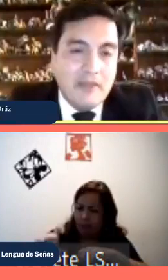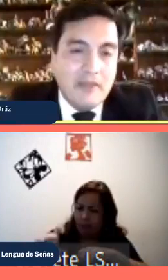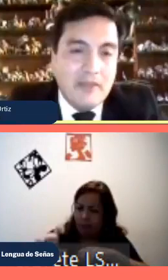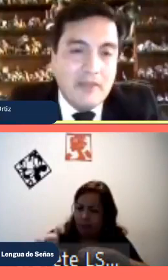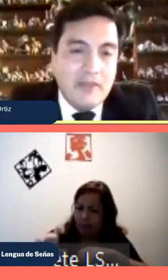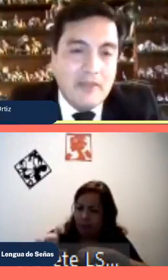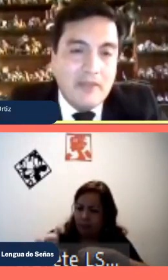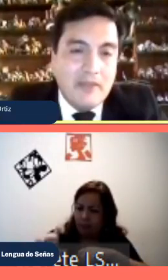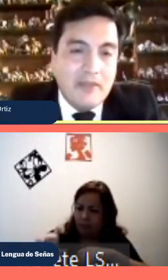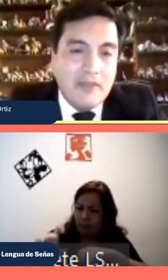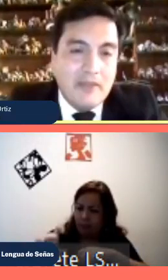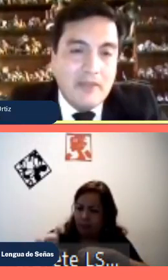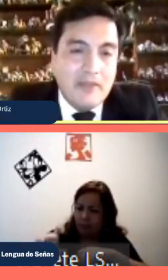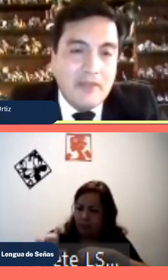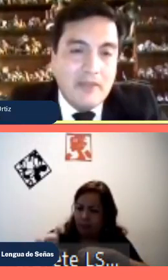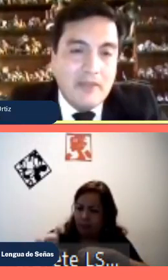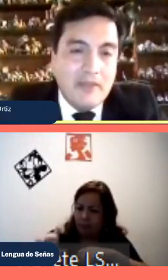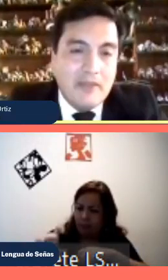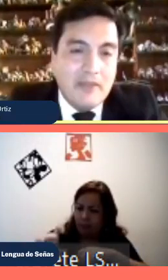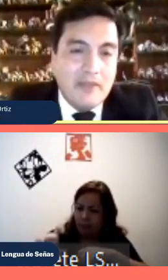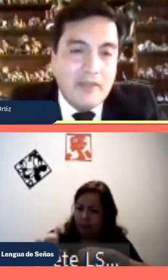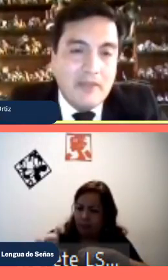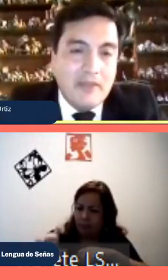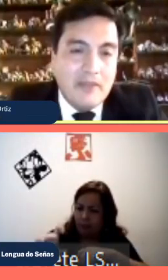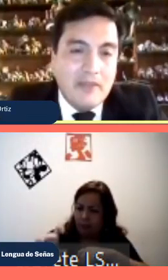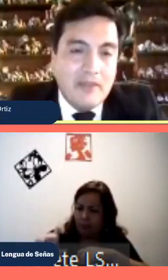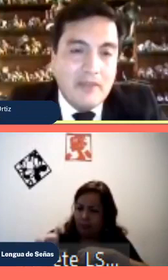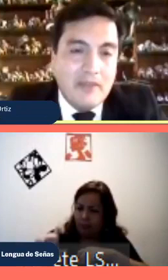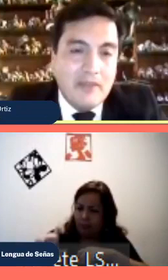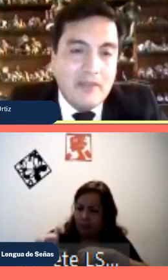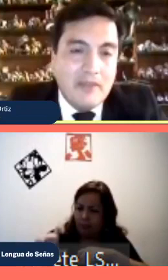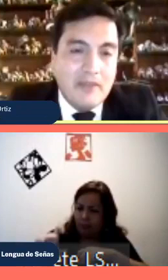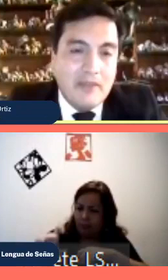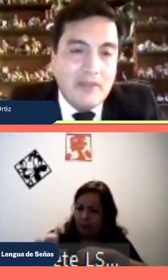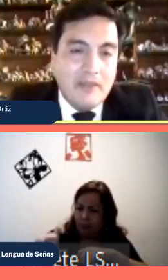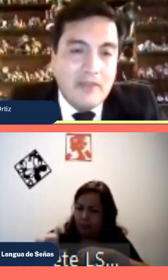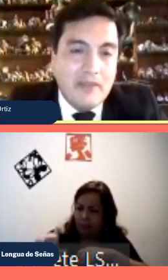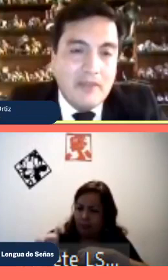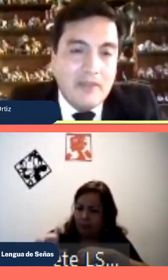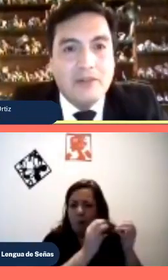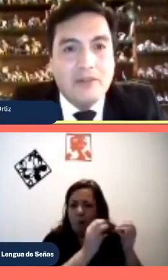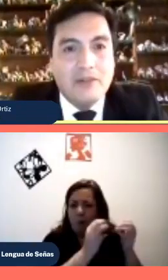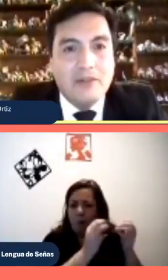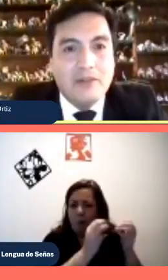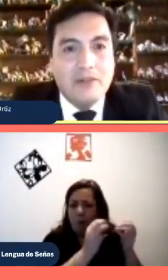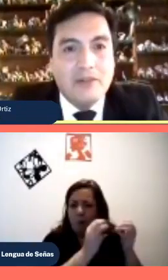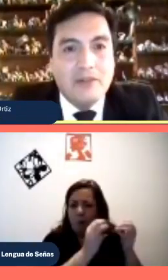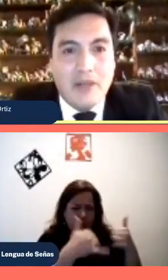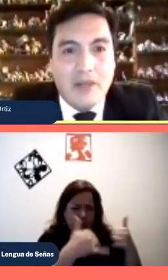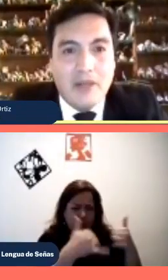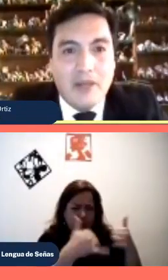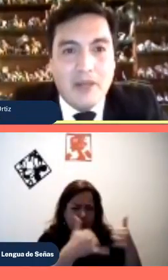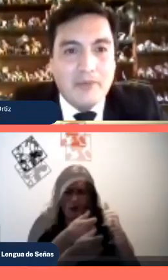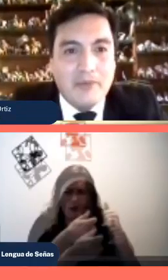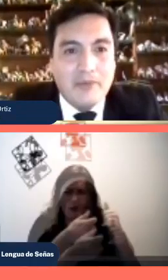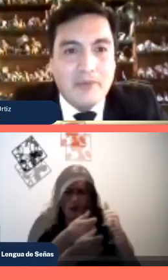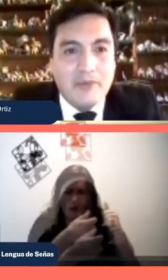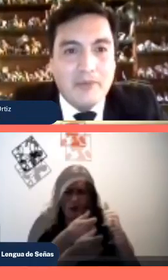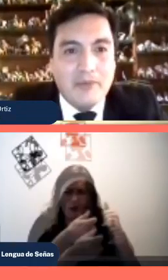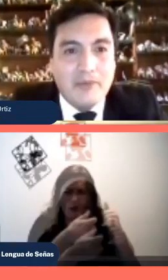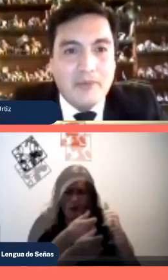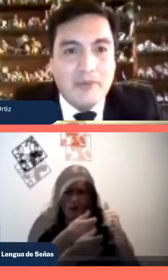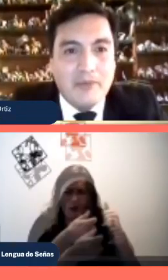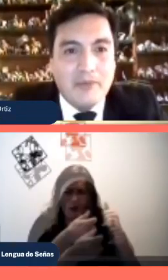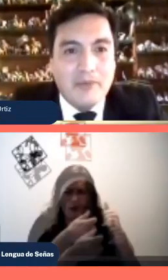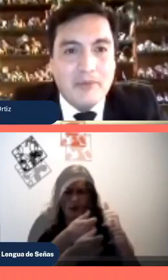aparecido la imagen del dinosaurio, a la venta este peluche, y casi se bloqueó la página porque todos querían